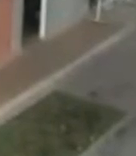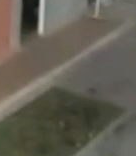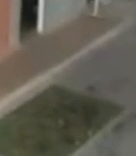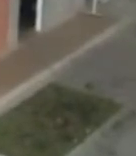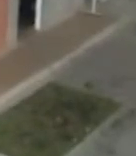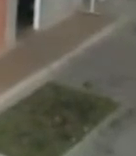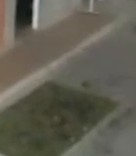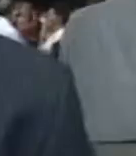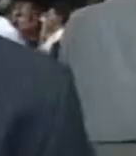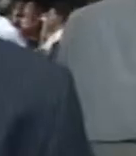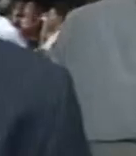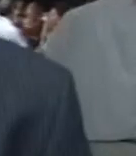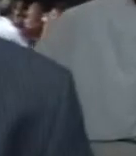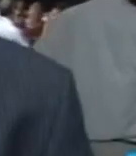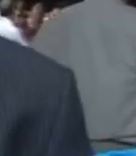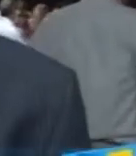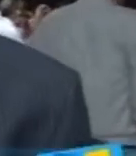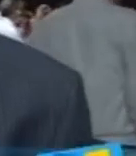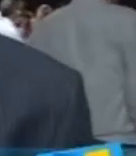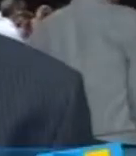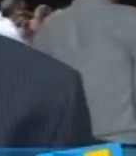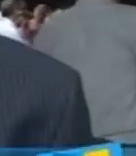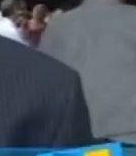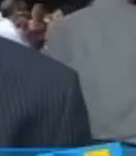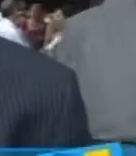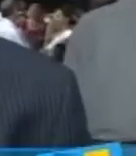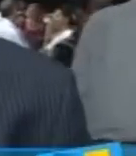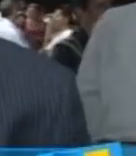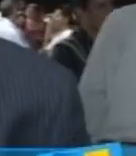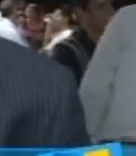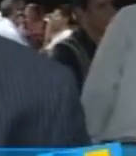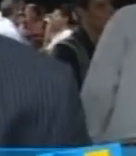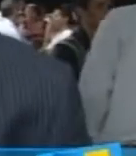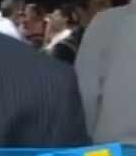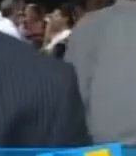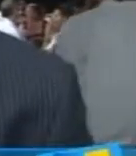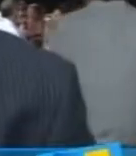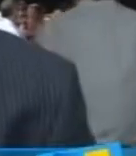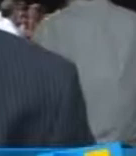y jóvenes. Es una inversión cercana a los 3.500 millones de pesos,